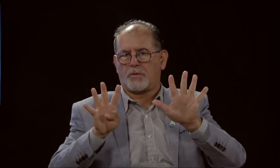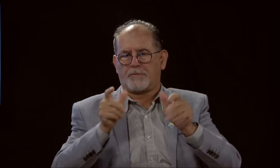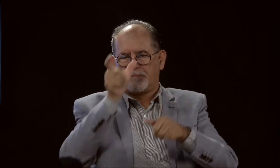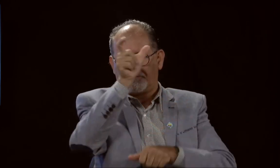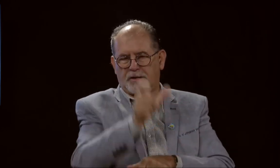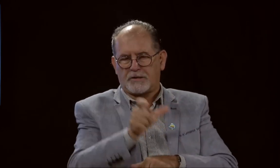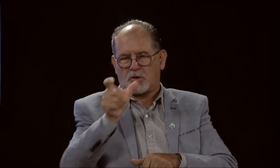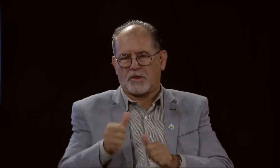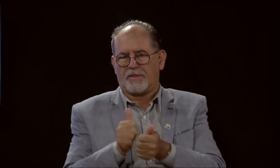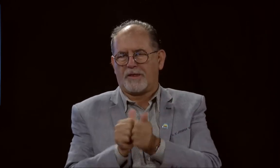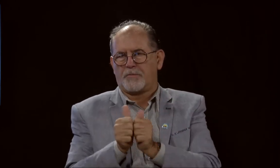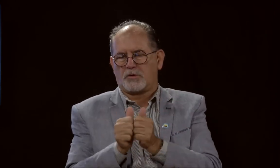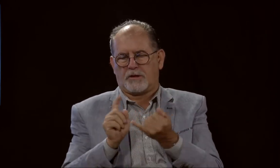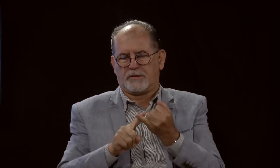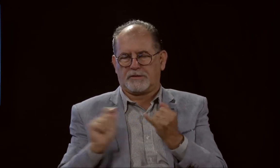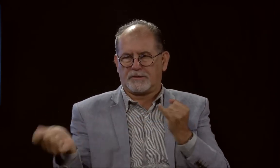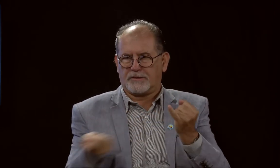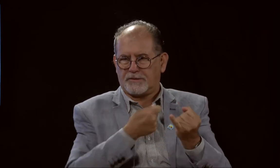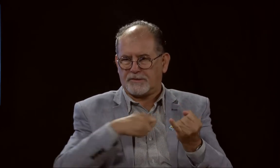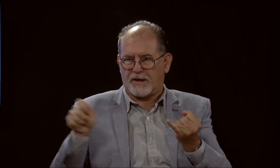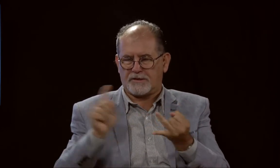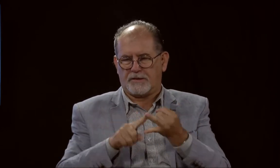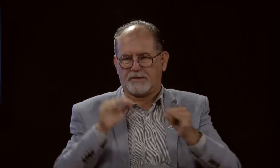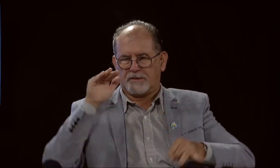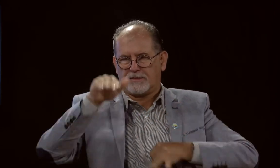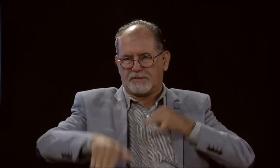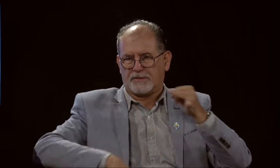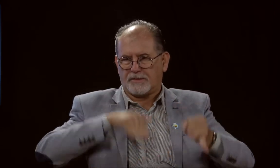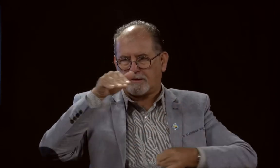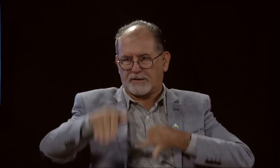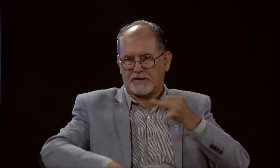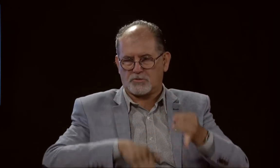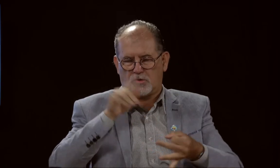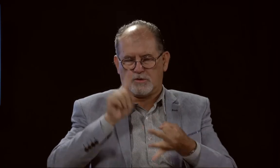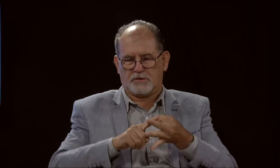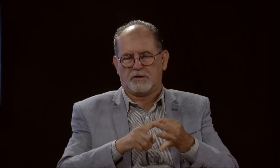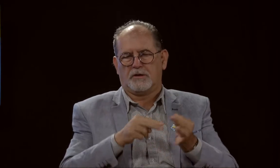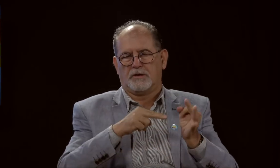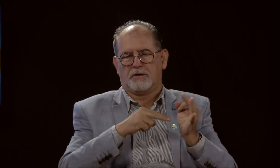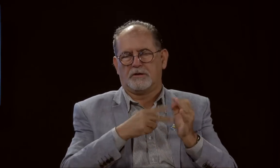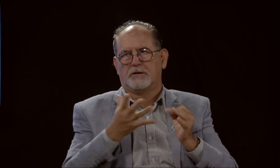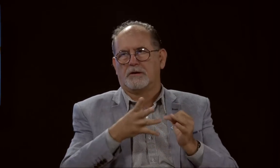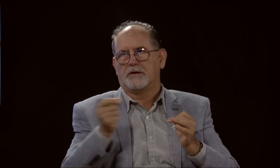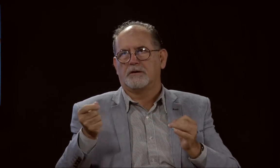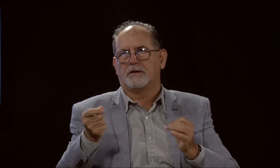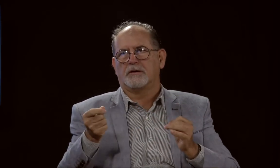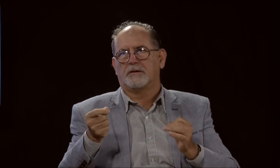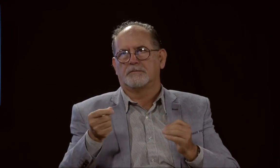tenis. Y nosotros participamos con tenis, natación,